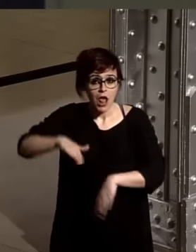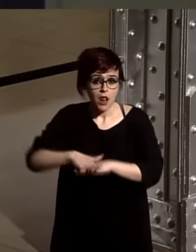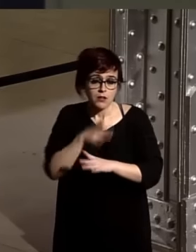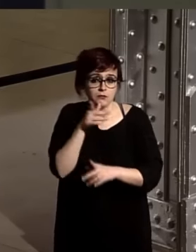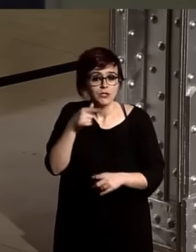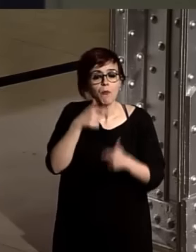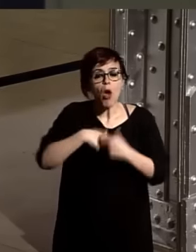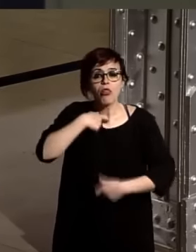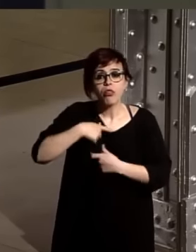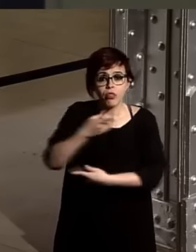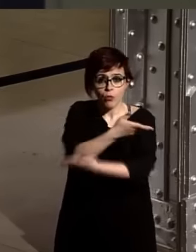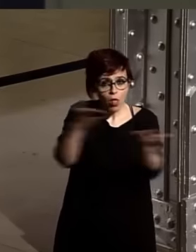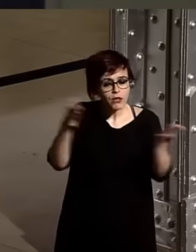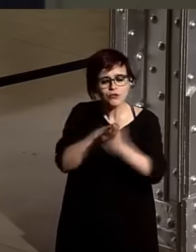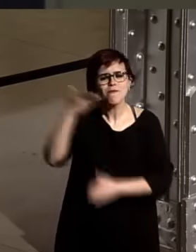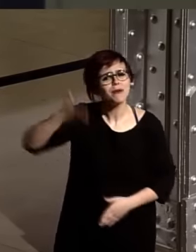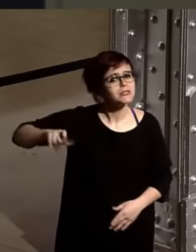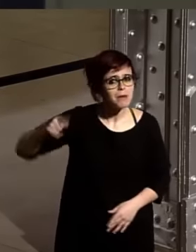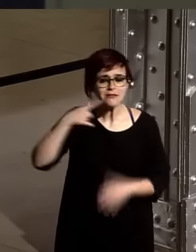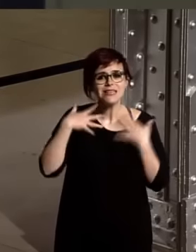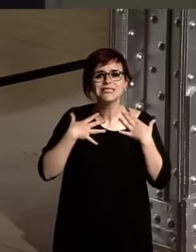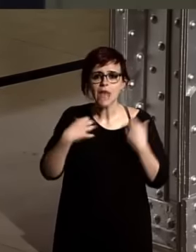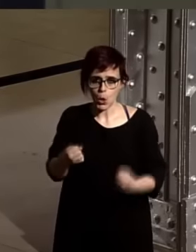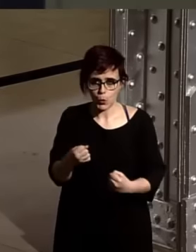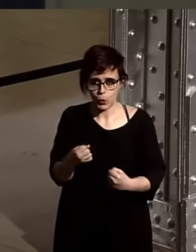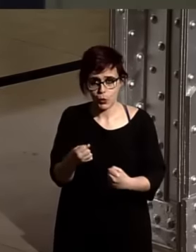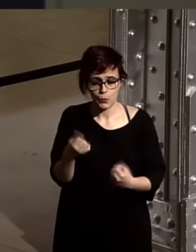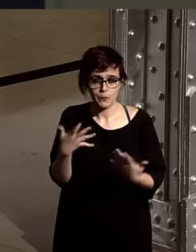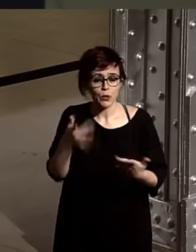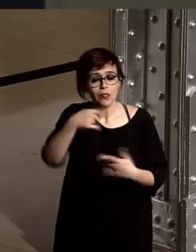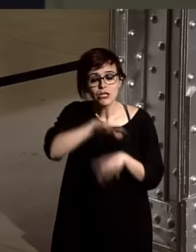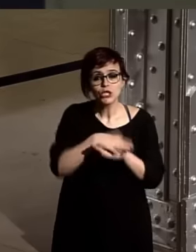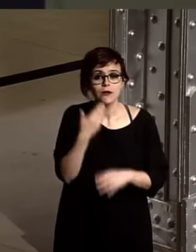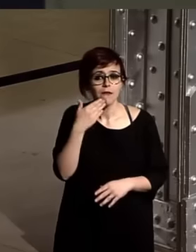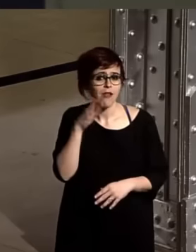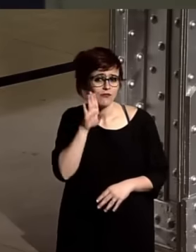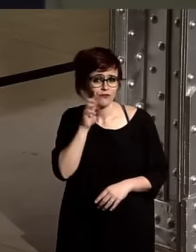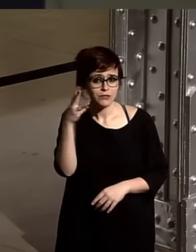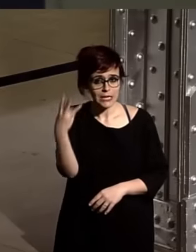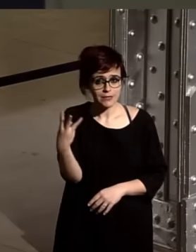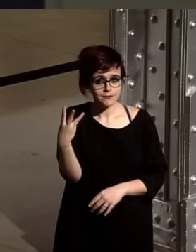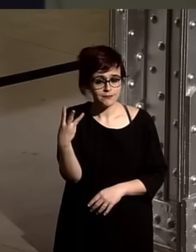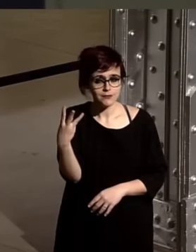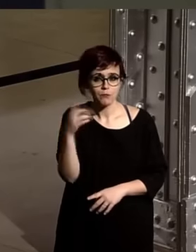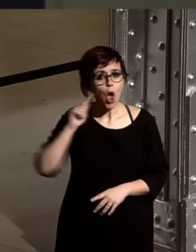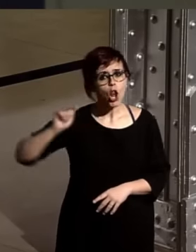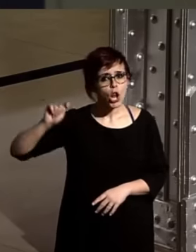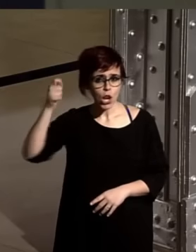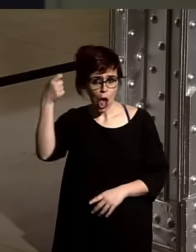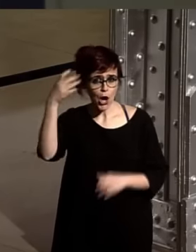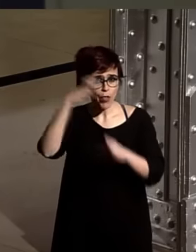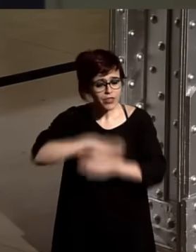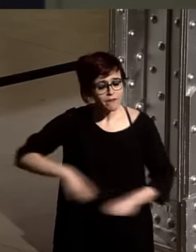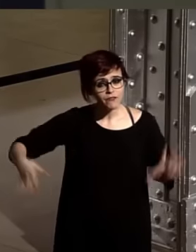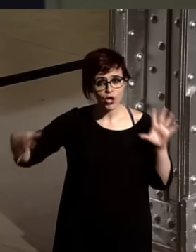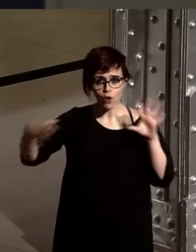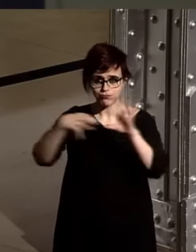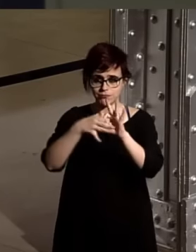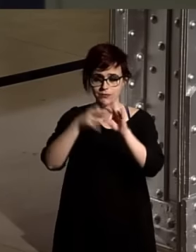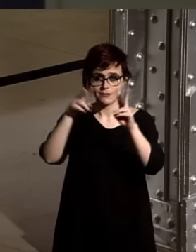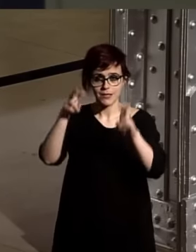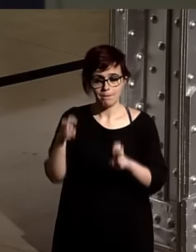sois ciudadanos es la salud ambos o sea los tres habéis habéis mencionado un un logro científico relacionado